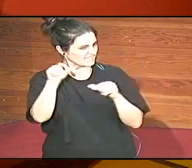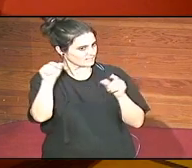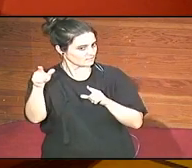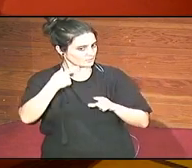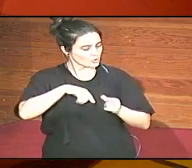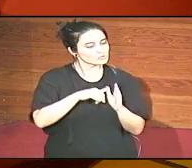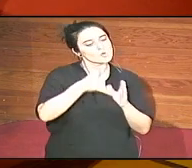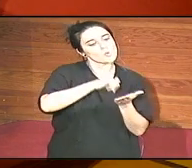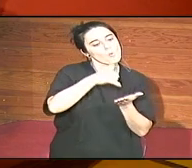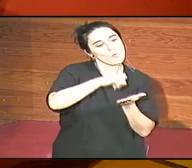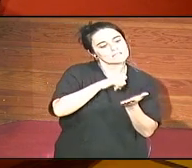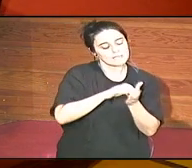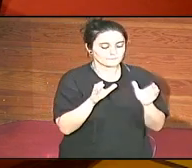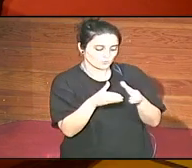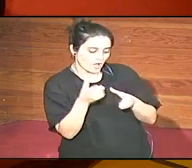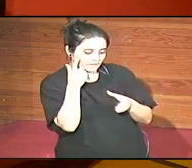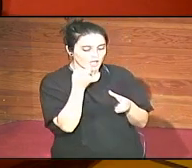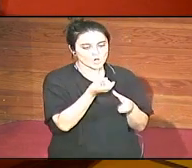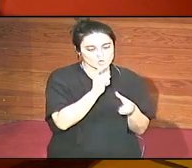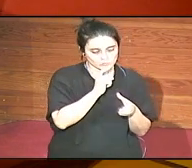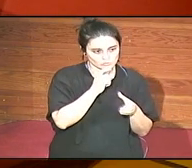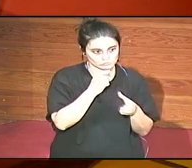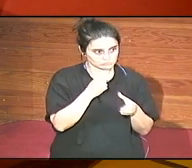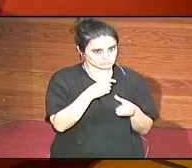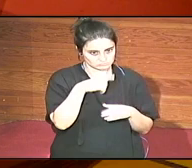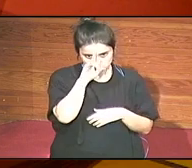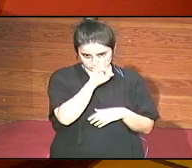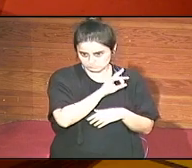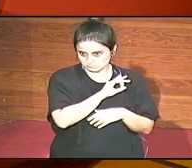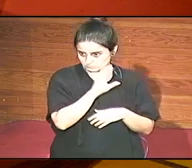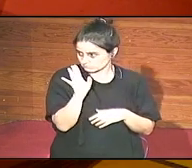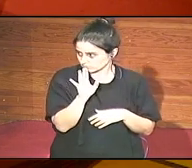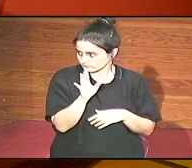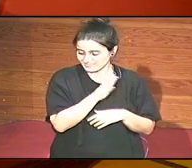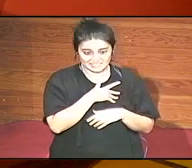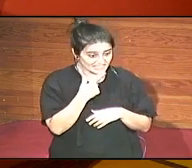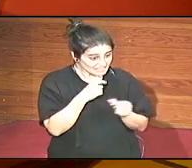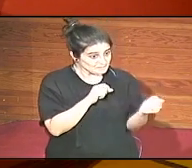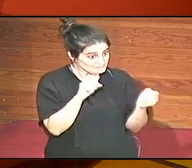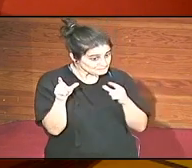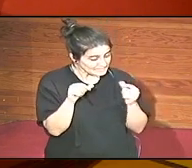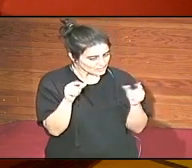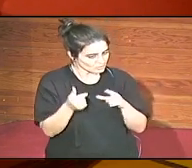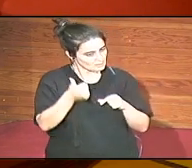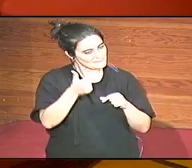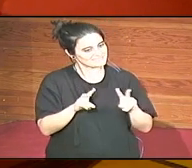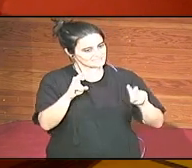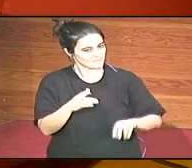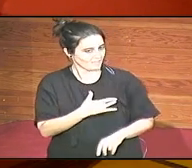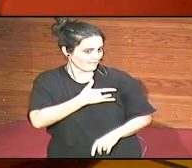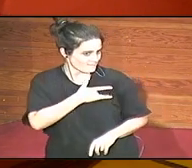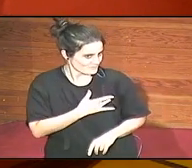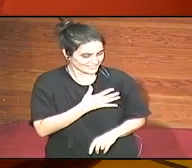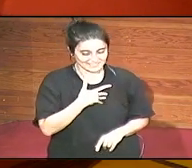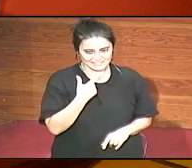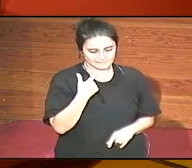y ahí sí que claro alucinaba que toda la migración a partir de una cuestión sentimental el cómo